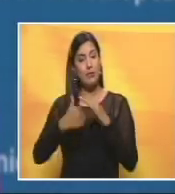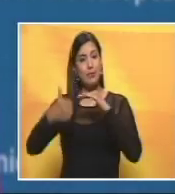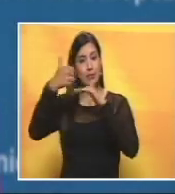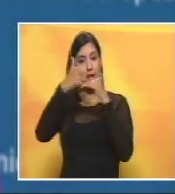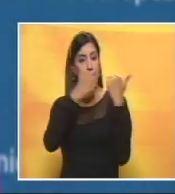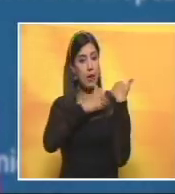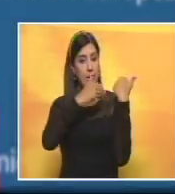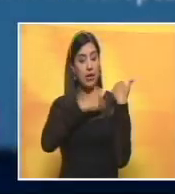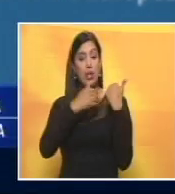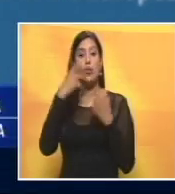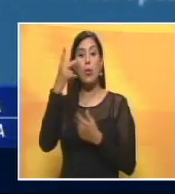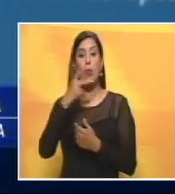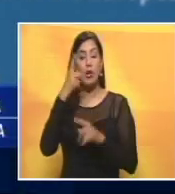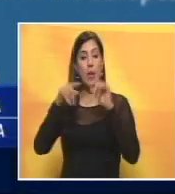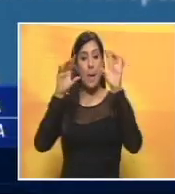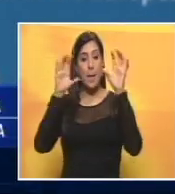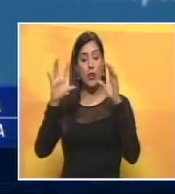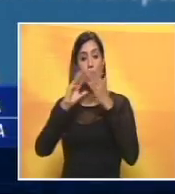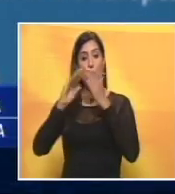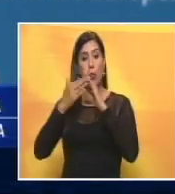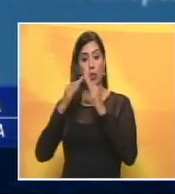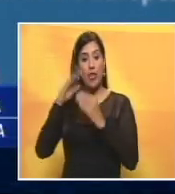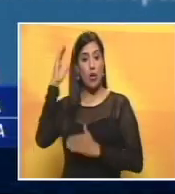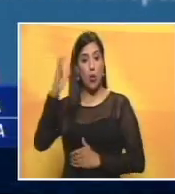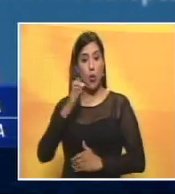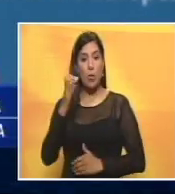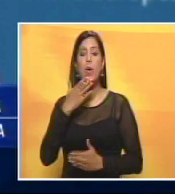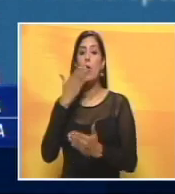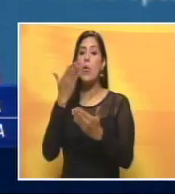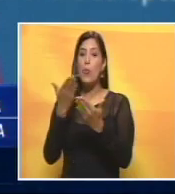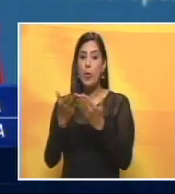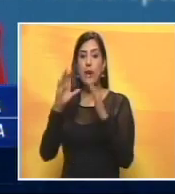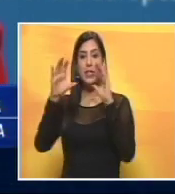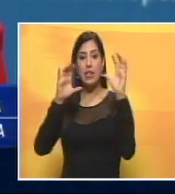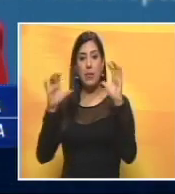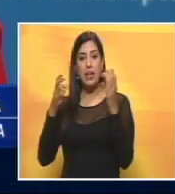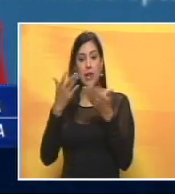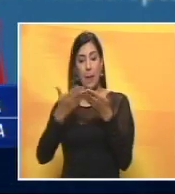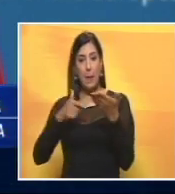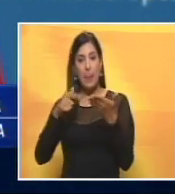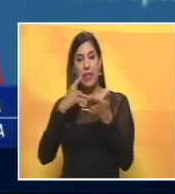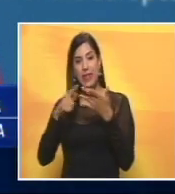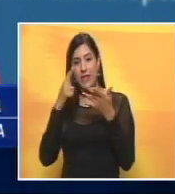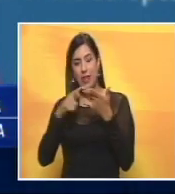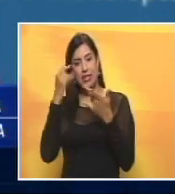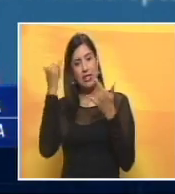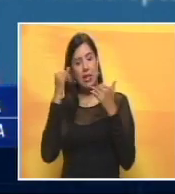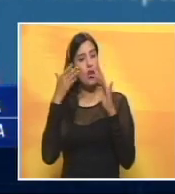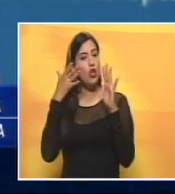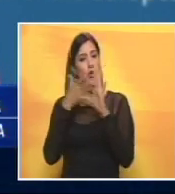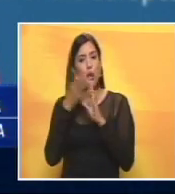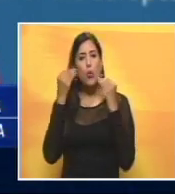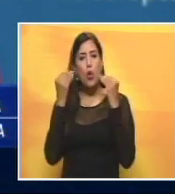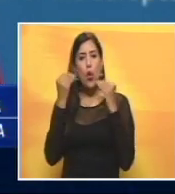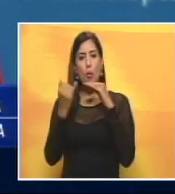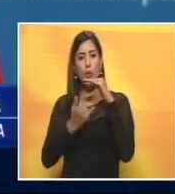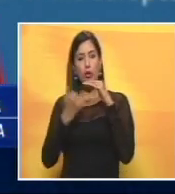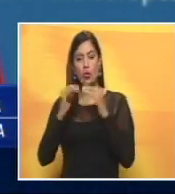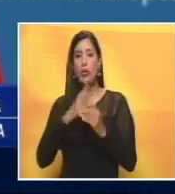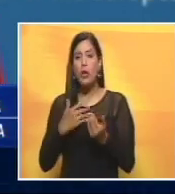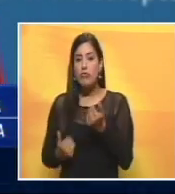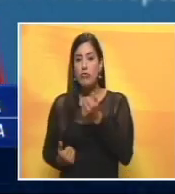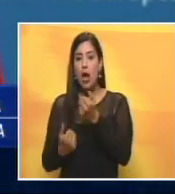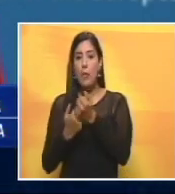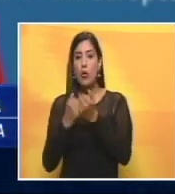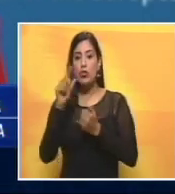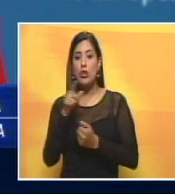máxima representante de política exterior de la Comunidad Europea presentó a los países un documento con diferentes opciones sobre cómo la institución puede